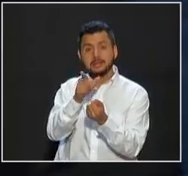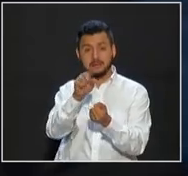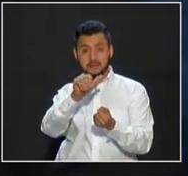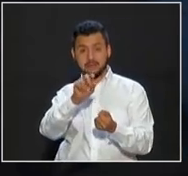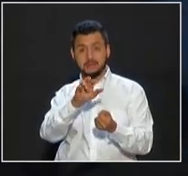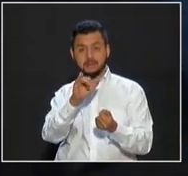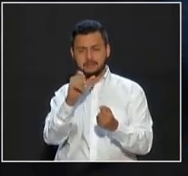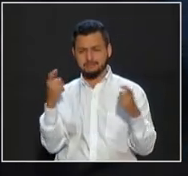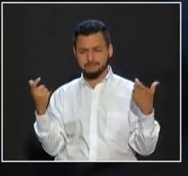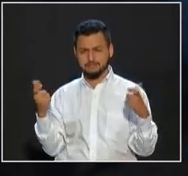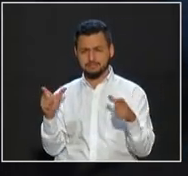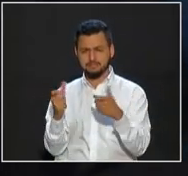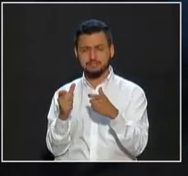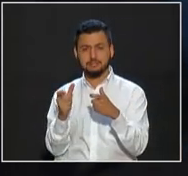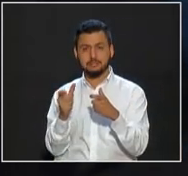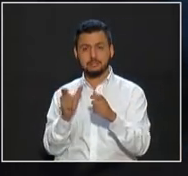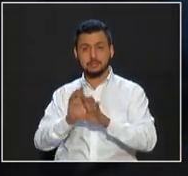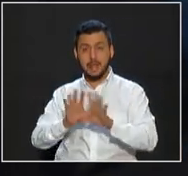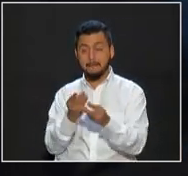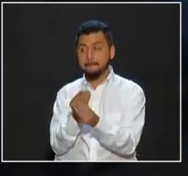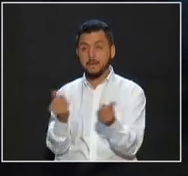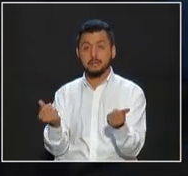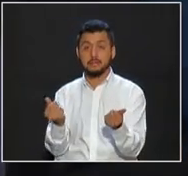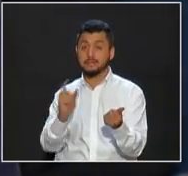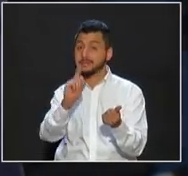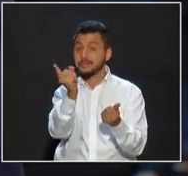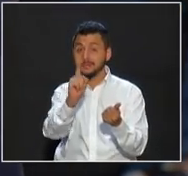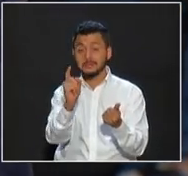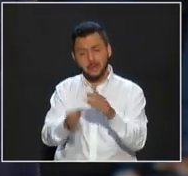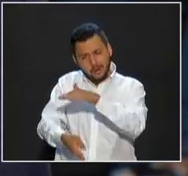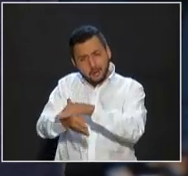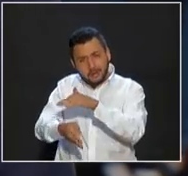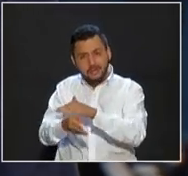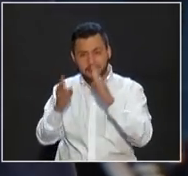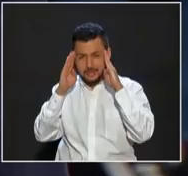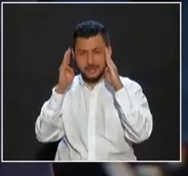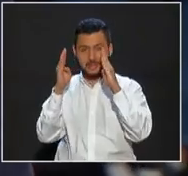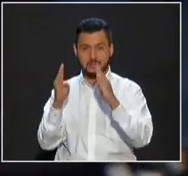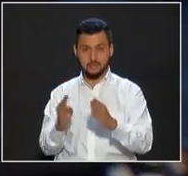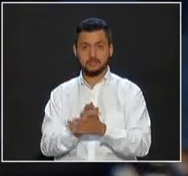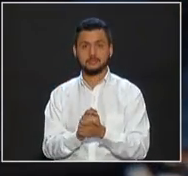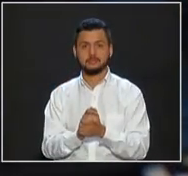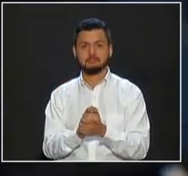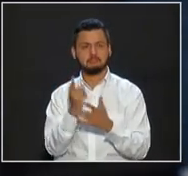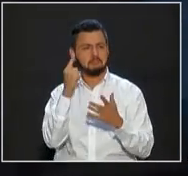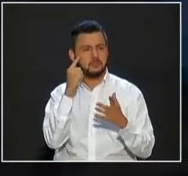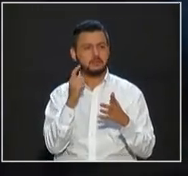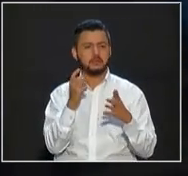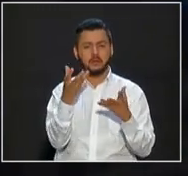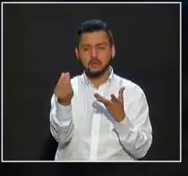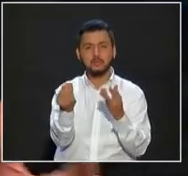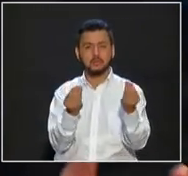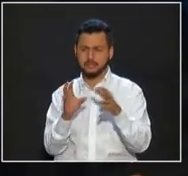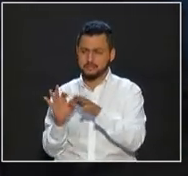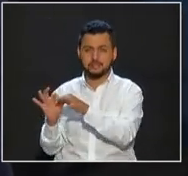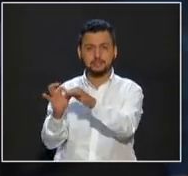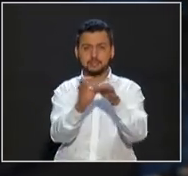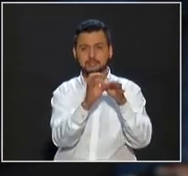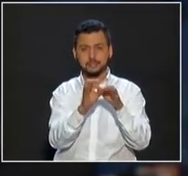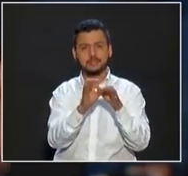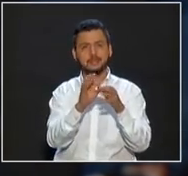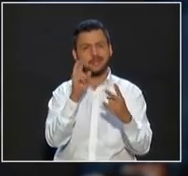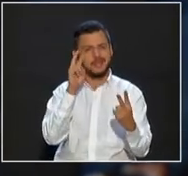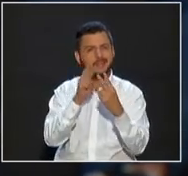creo que el enfoque que le da alrededor del fortalecimiento de la red pública hospitales es muy importante recordemos que esas de salud es la única de pc